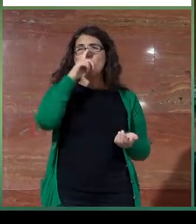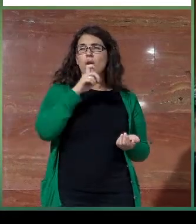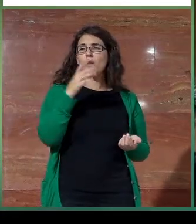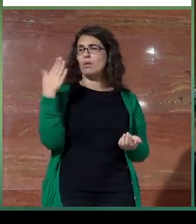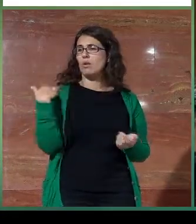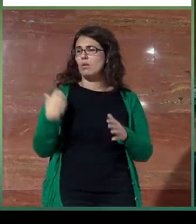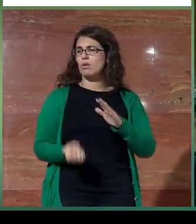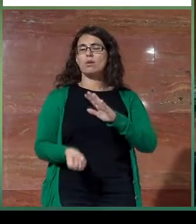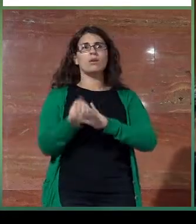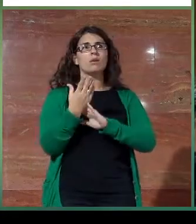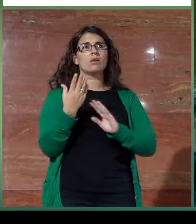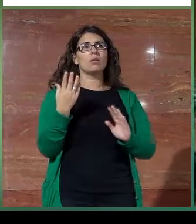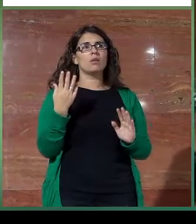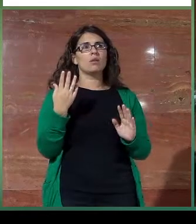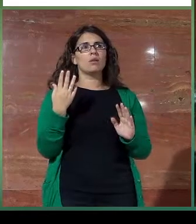año